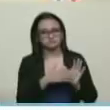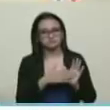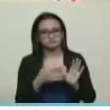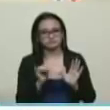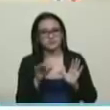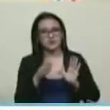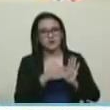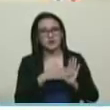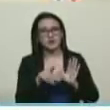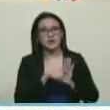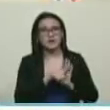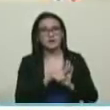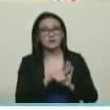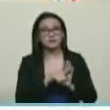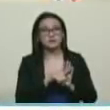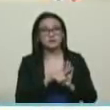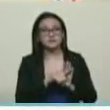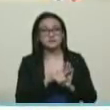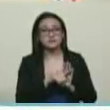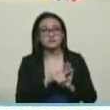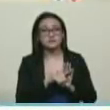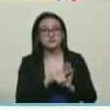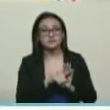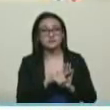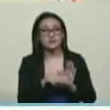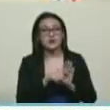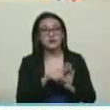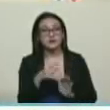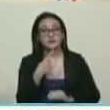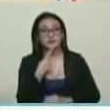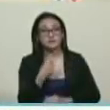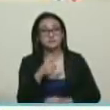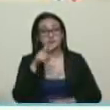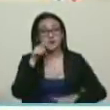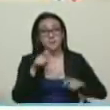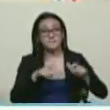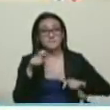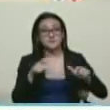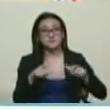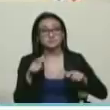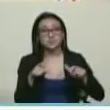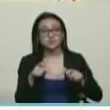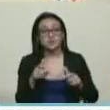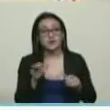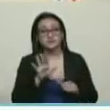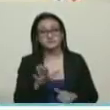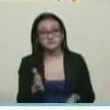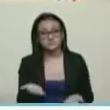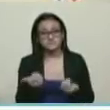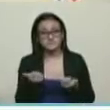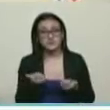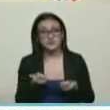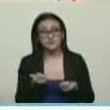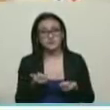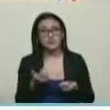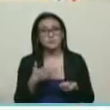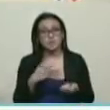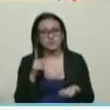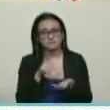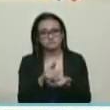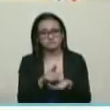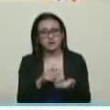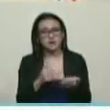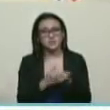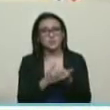vuelvo a decir una vez más, en la ley establece que las personas que así lo soliciten pueden ser asistidos por